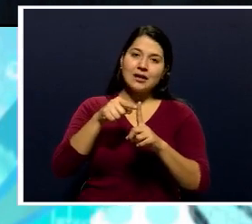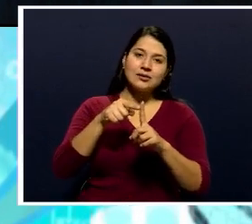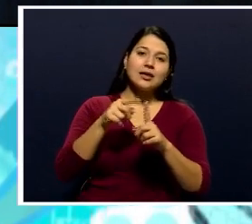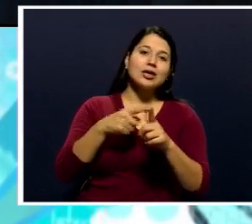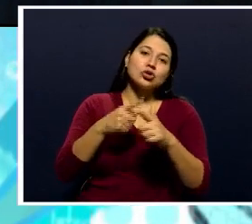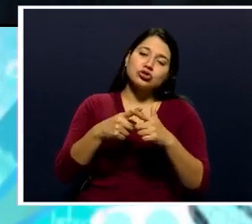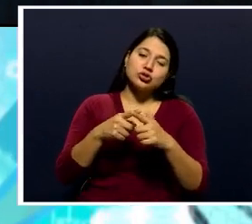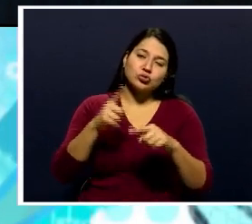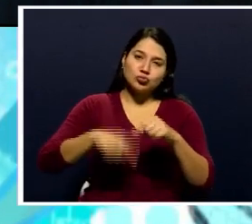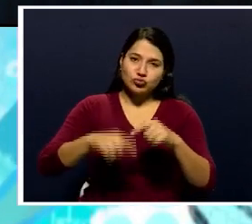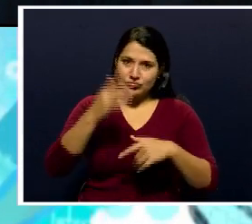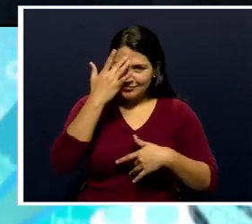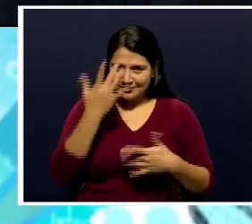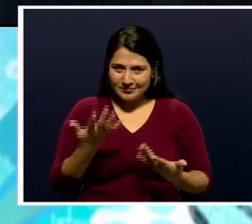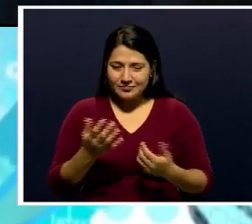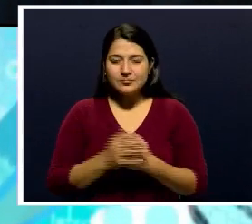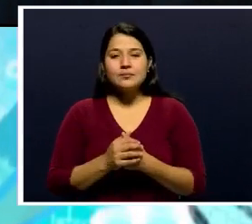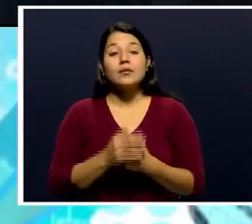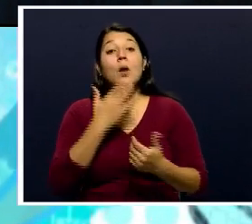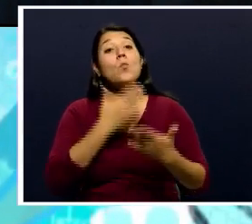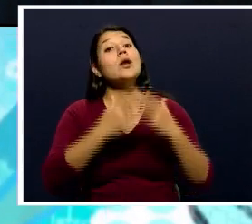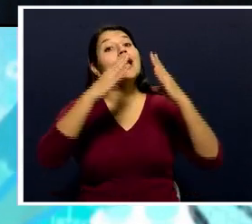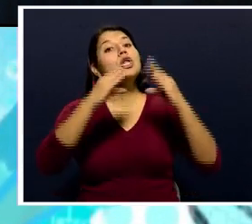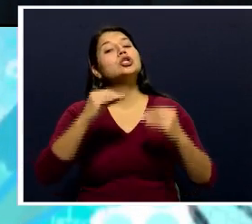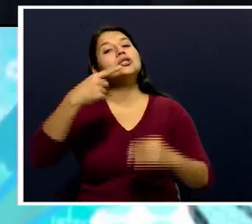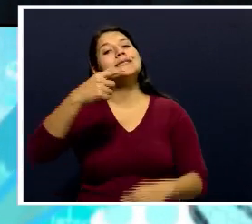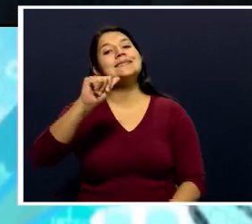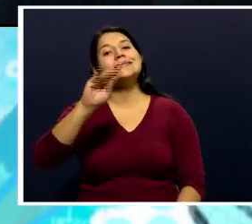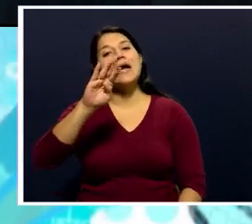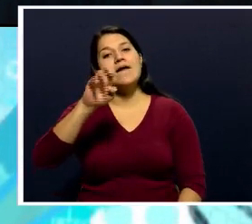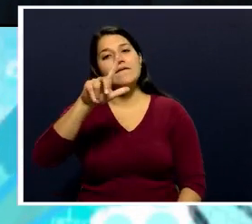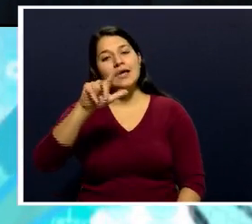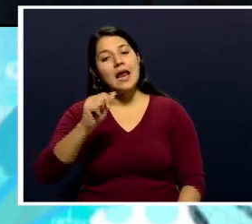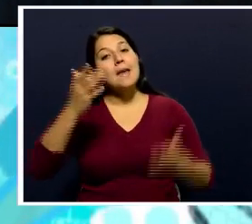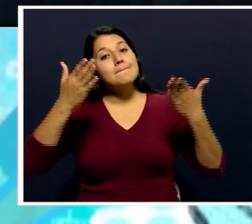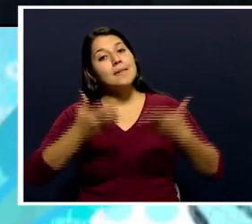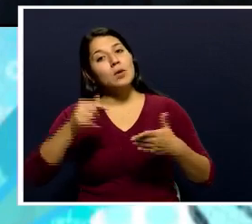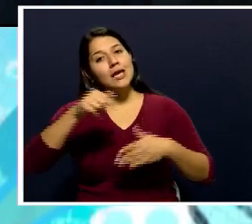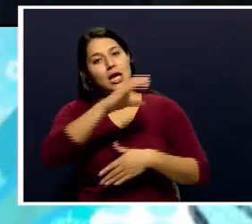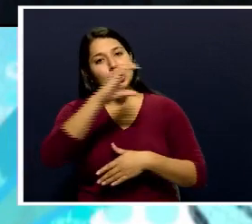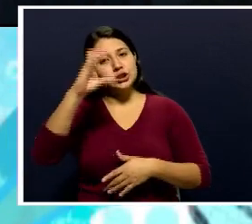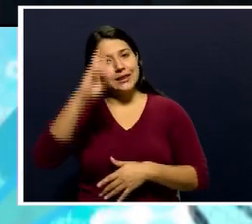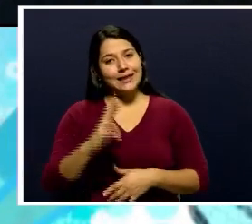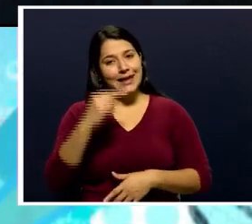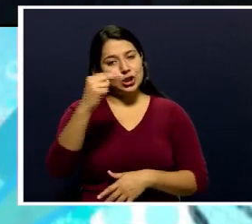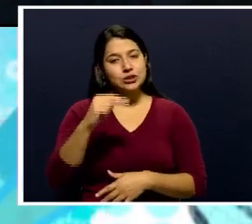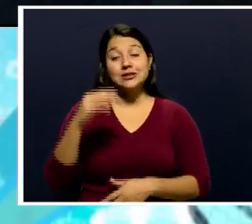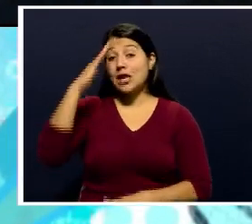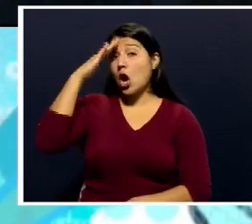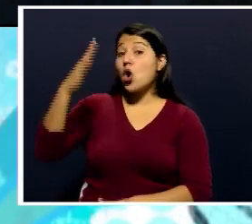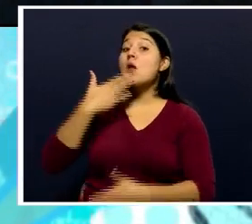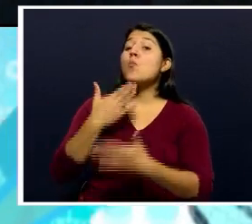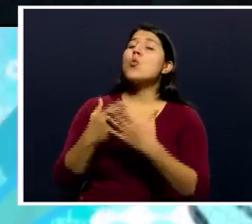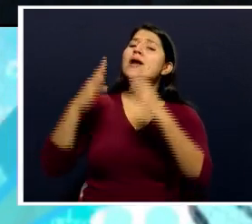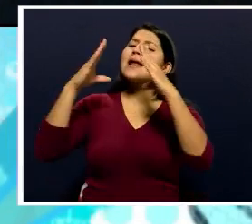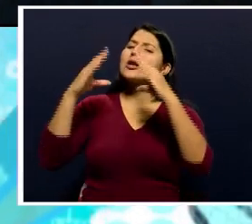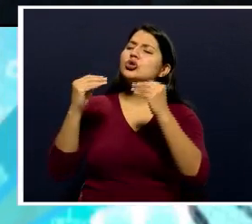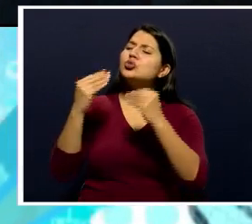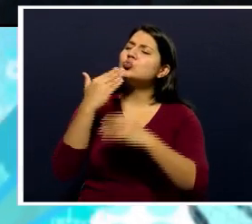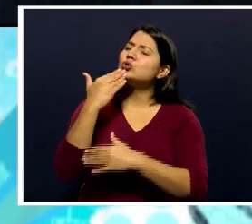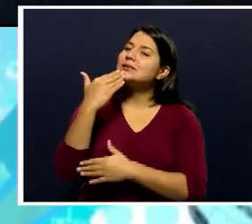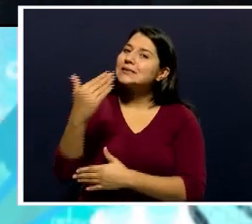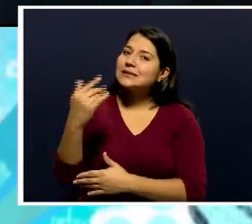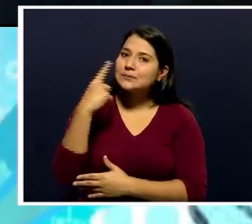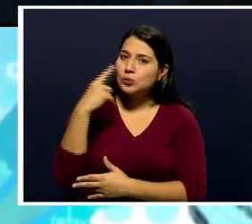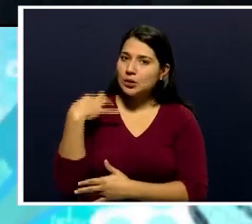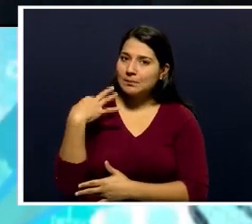especialista en temas de bioética. Buenas noches, Gabriela. Bienvenida al set de Costa Rica Noticias. Hola, buenas noches. Muchas gracias por la